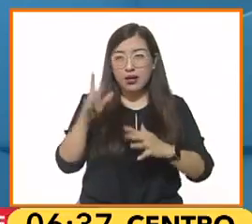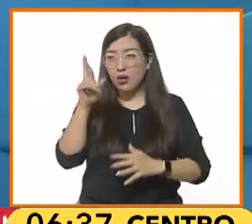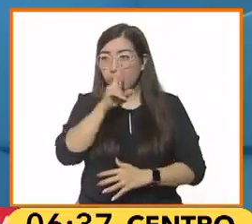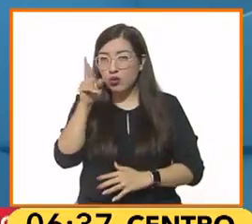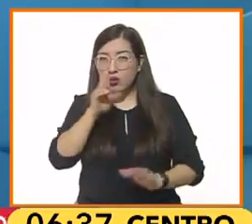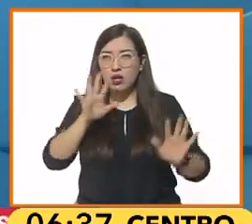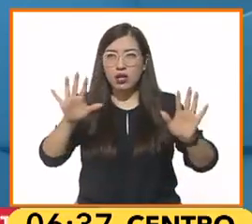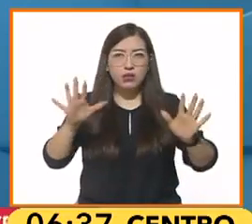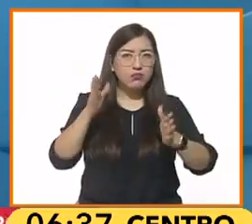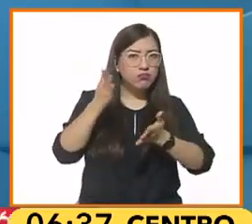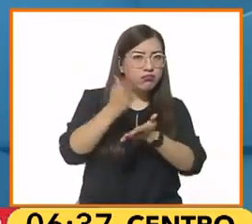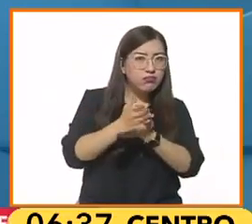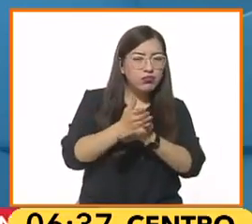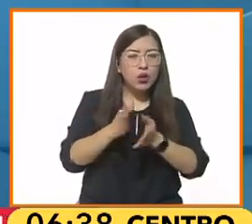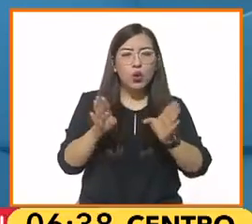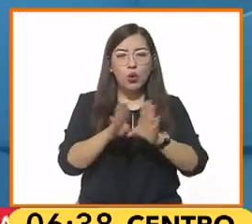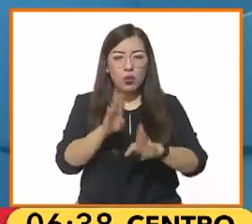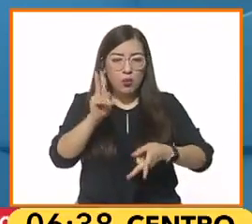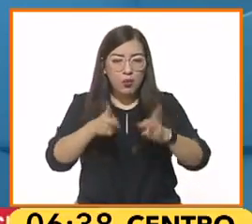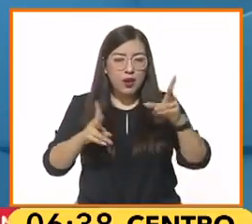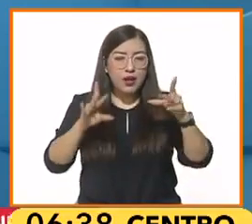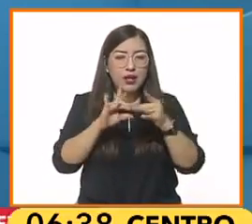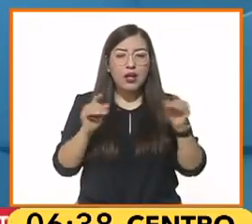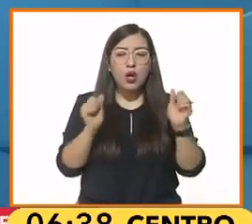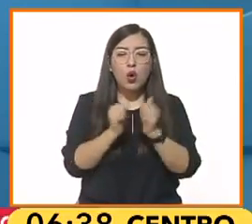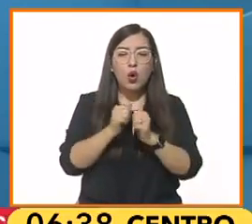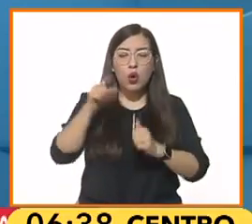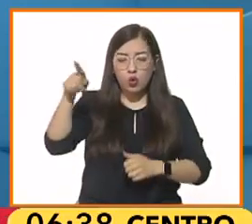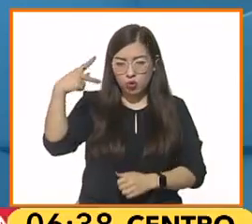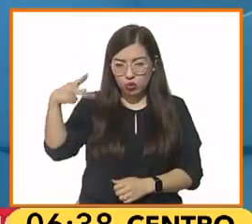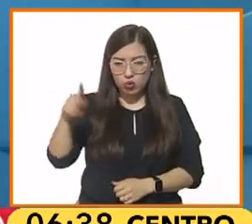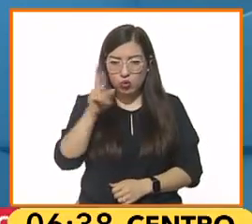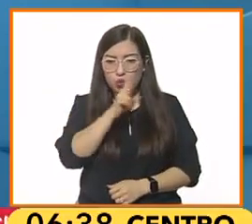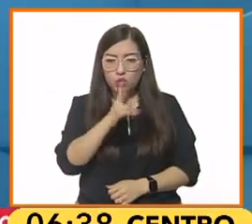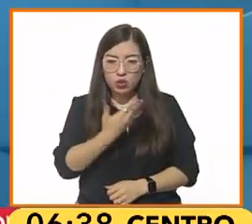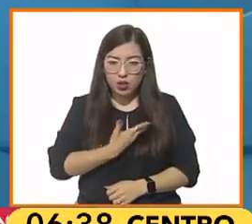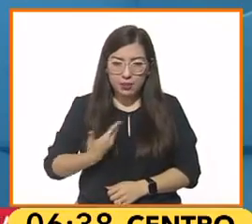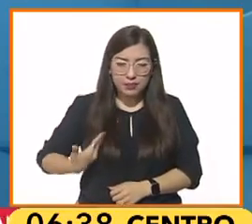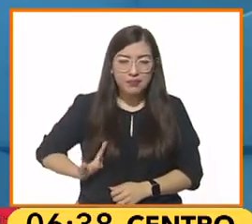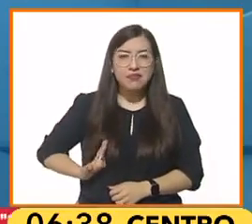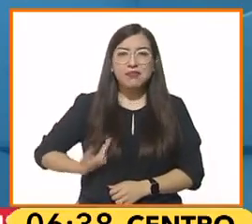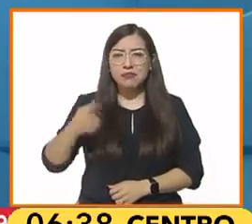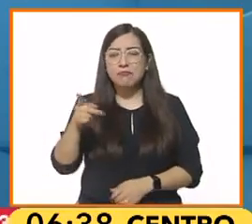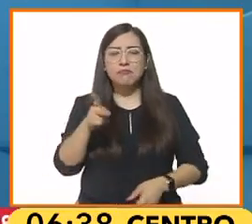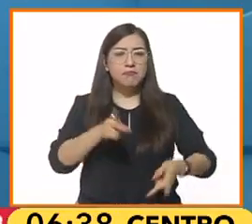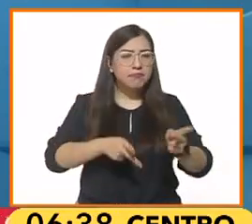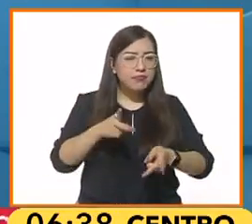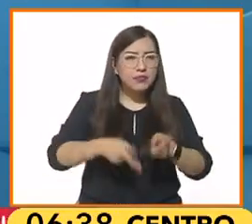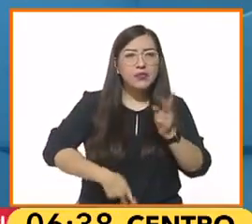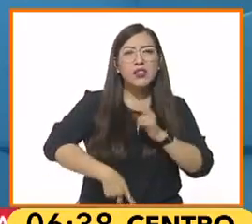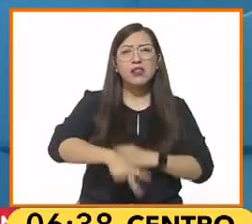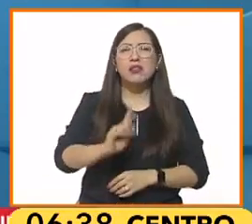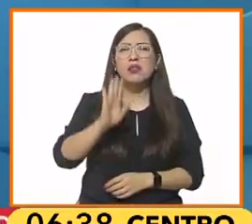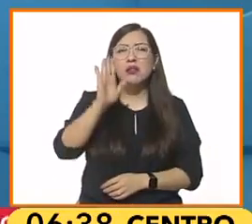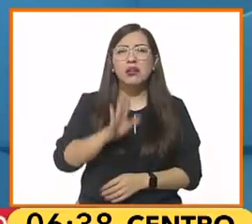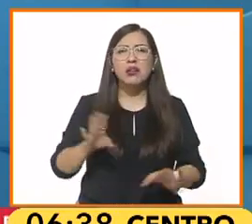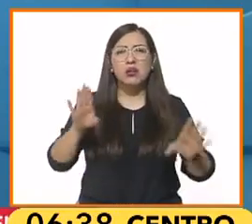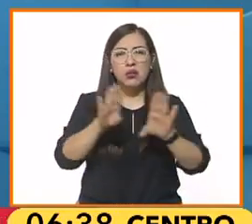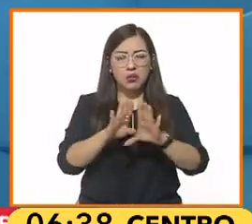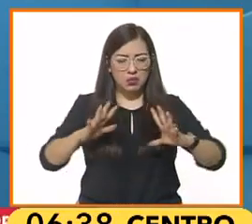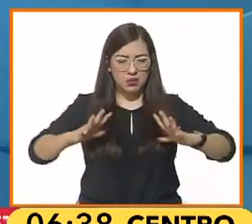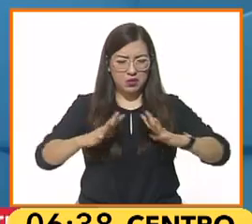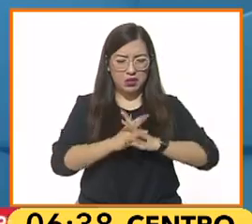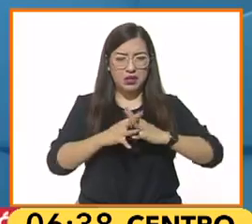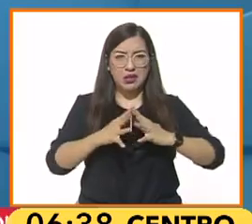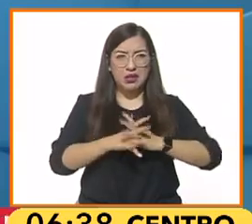hablando telefónicamente con Vladimir Putin, al mismo tiempo está permitiendo que esta guerra en Gaza se extienda a nivel regional